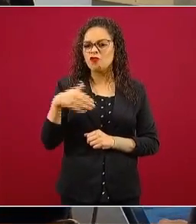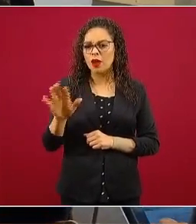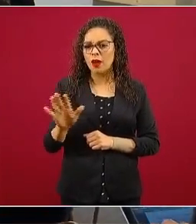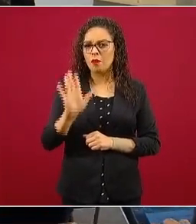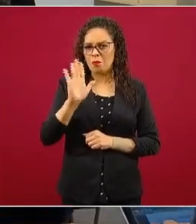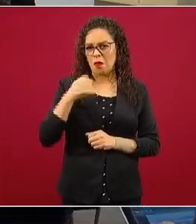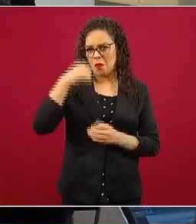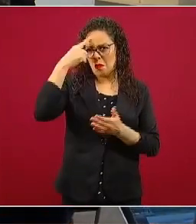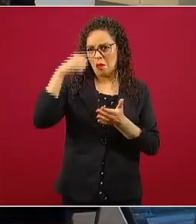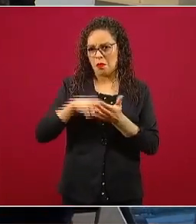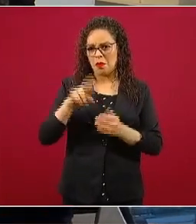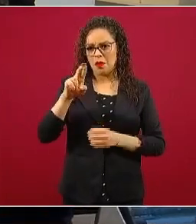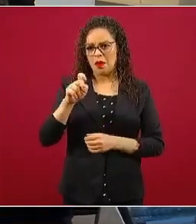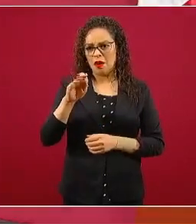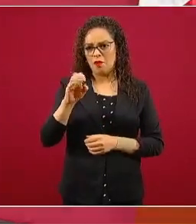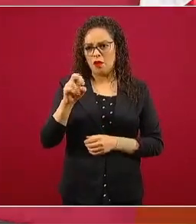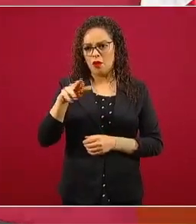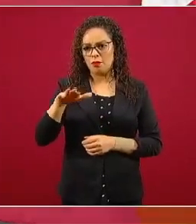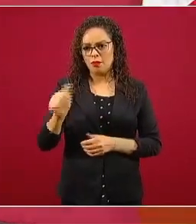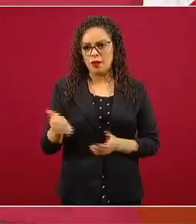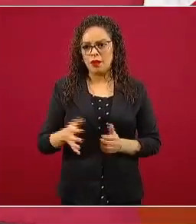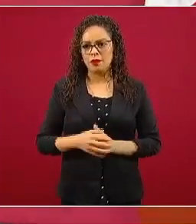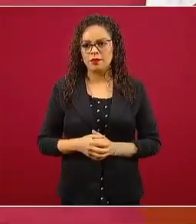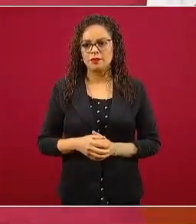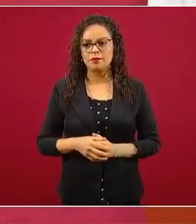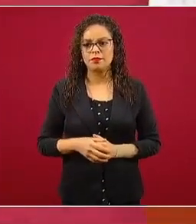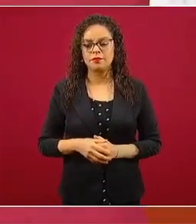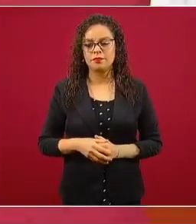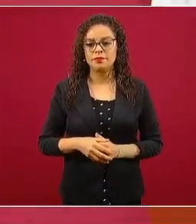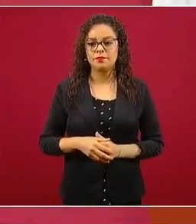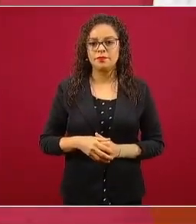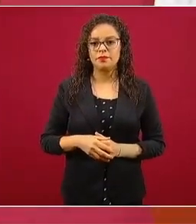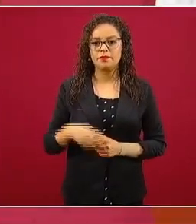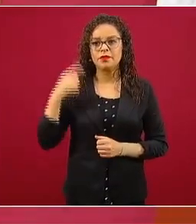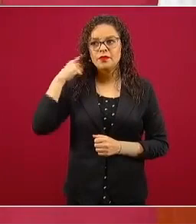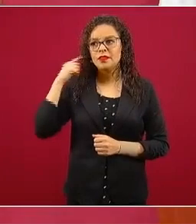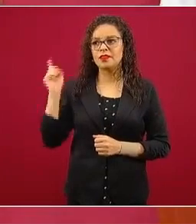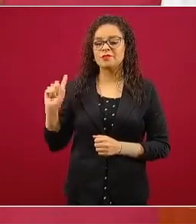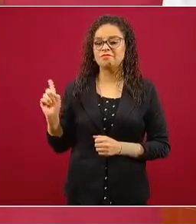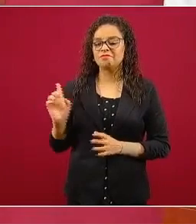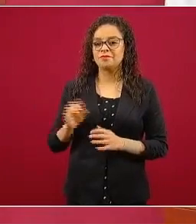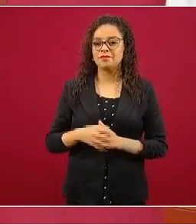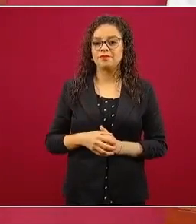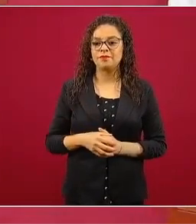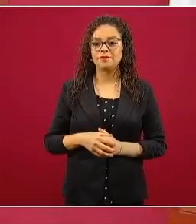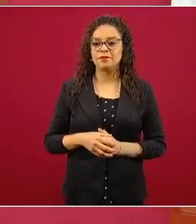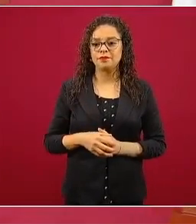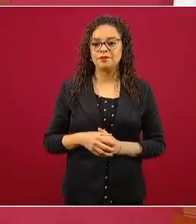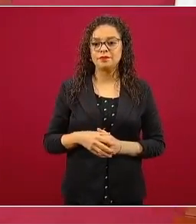¿Quién? Sí, ya me lo sé. Es como lo de las figuritas, ya la tengo.